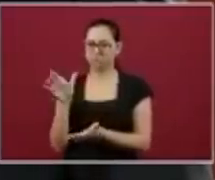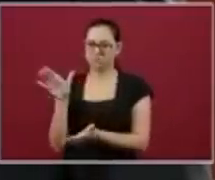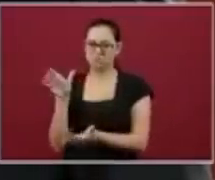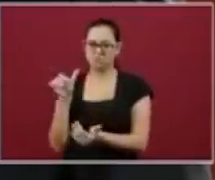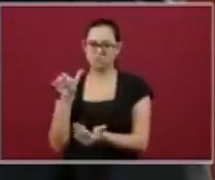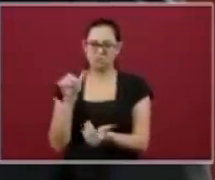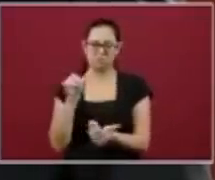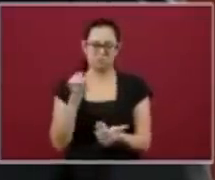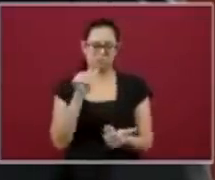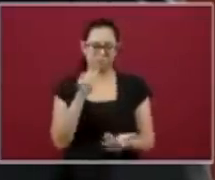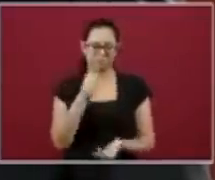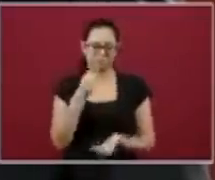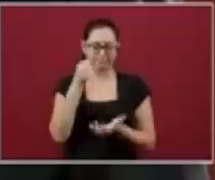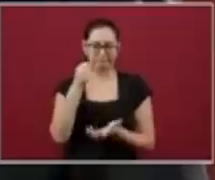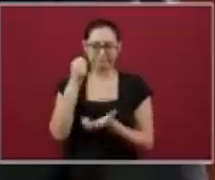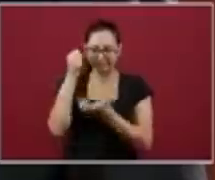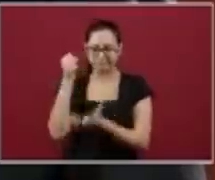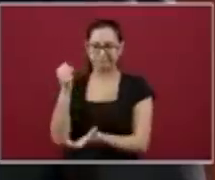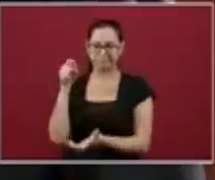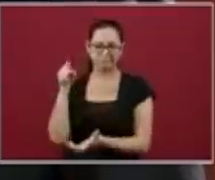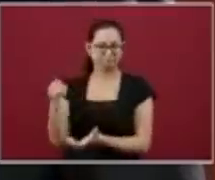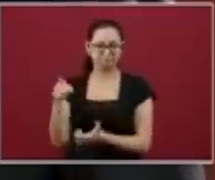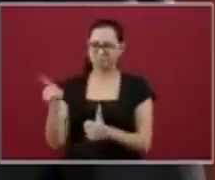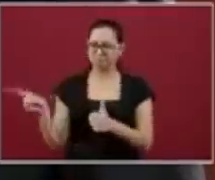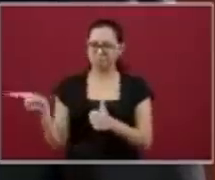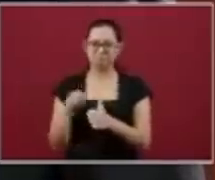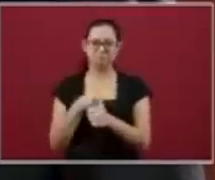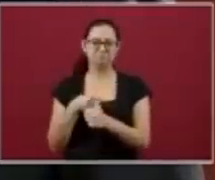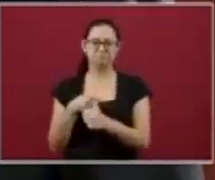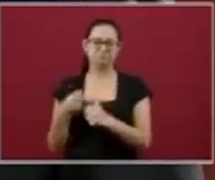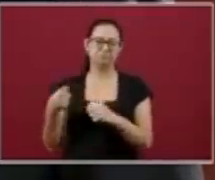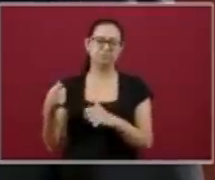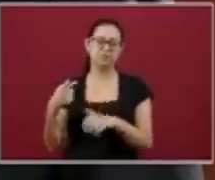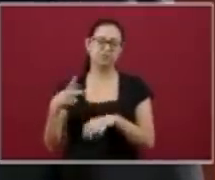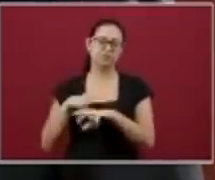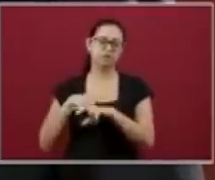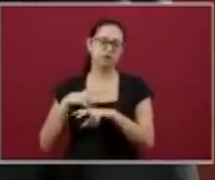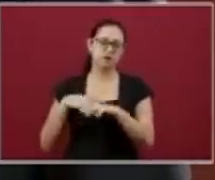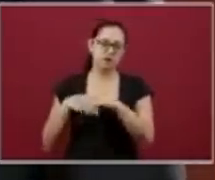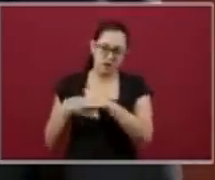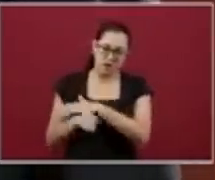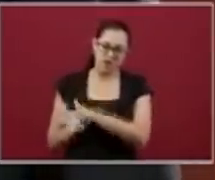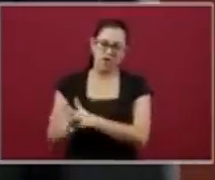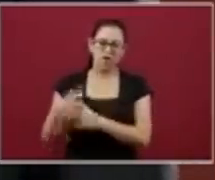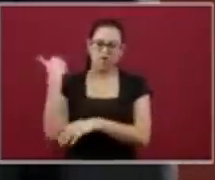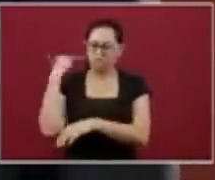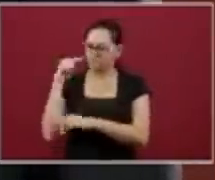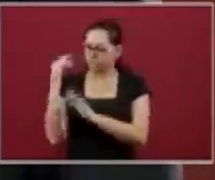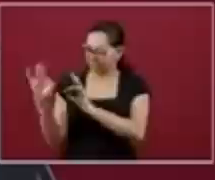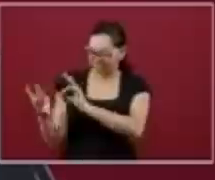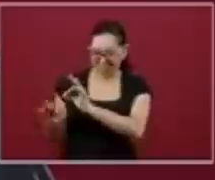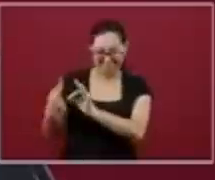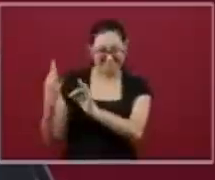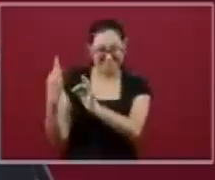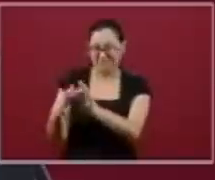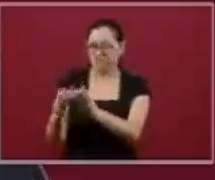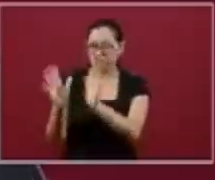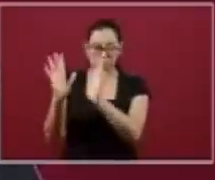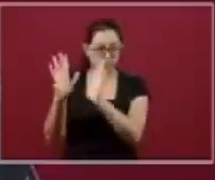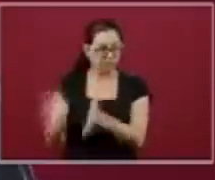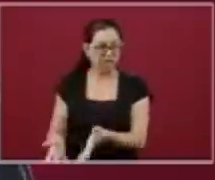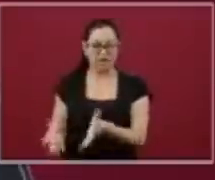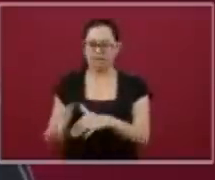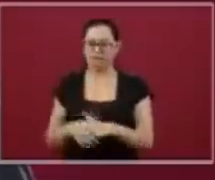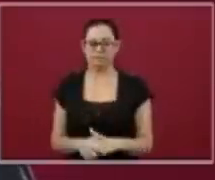dándole prioridad a la terminación de esta obra para que ya se